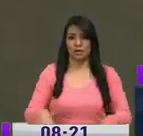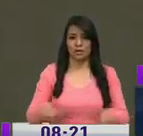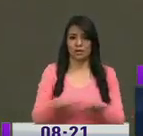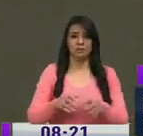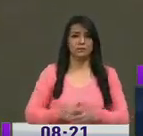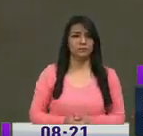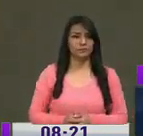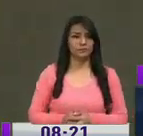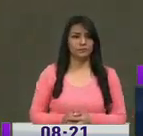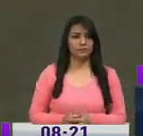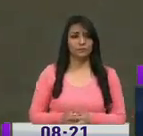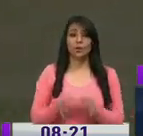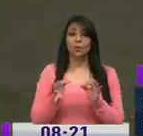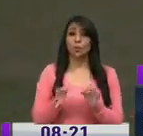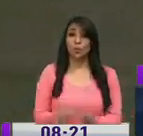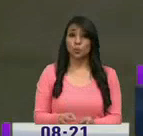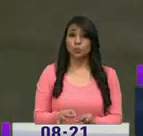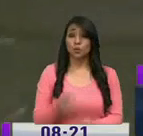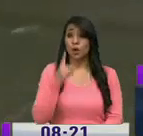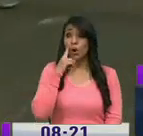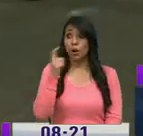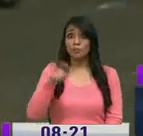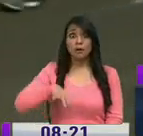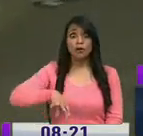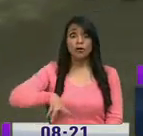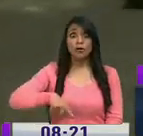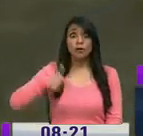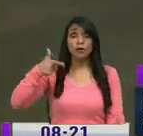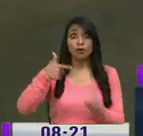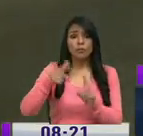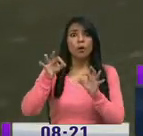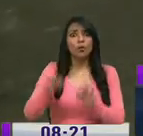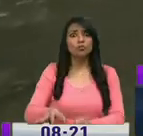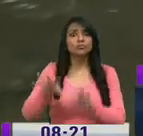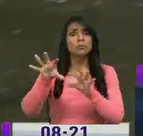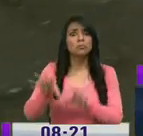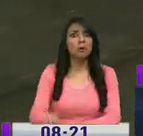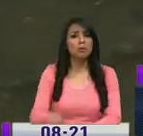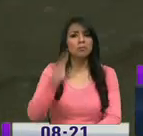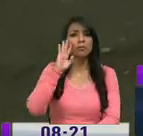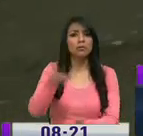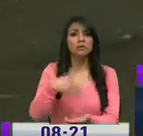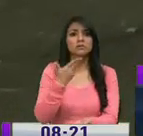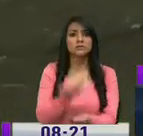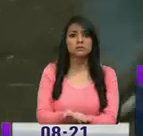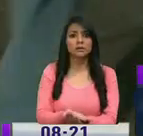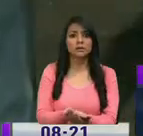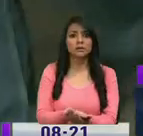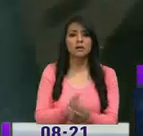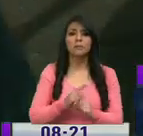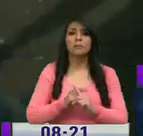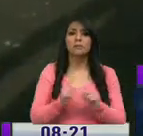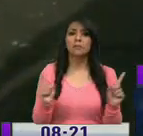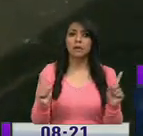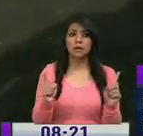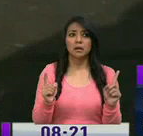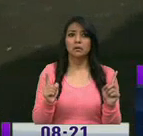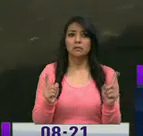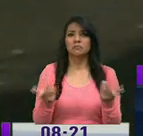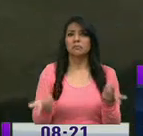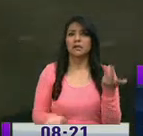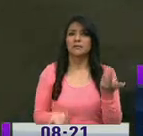le agarramos a un señor que estaba robando con pistola, vino un patrullero, el cual los señores, me imagino que